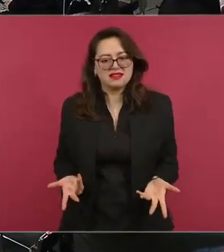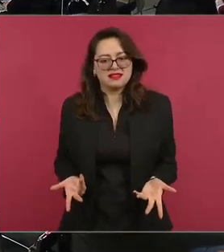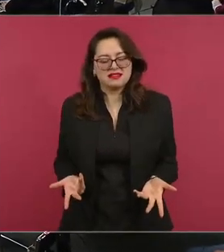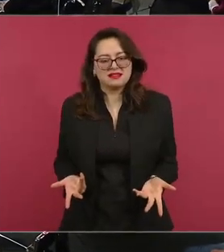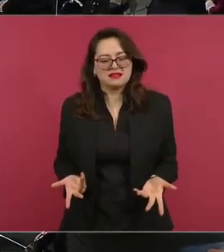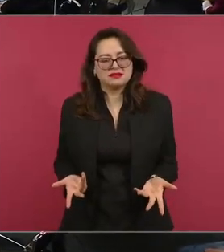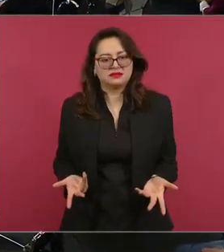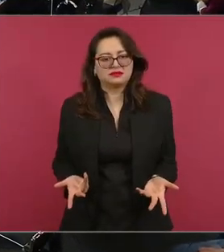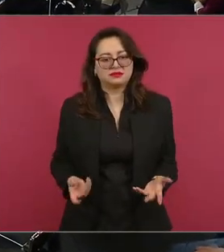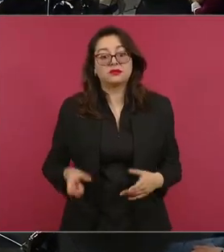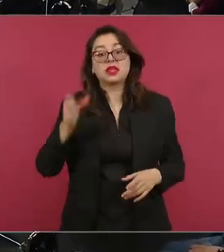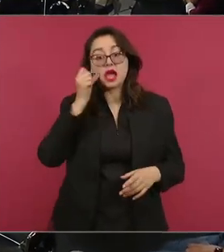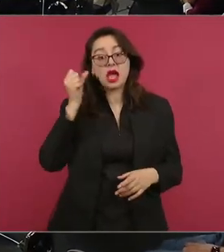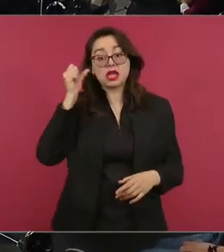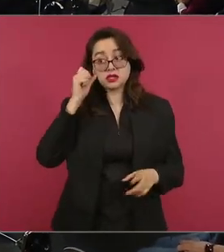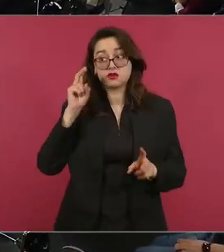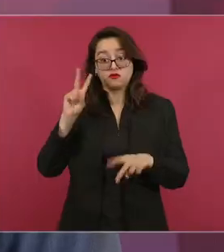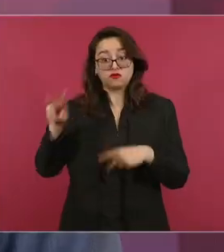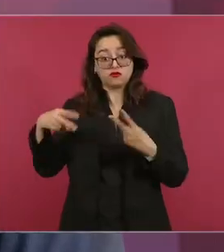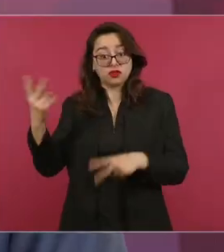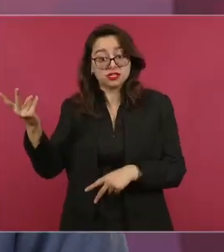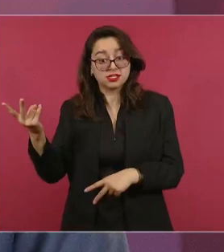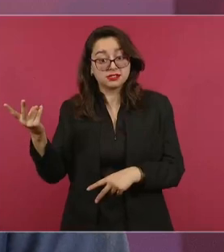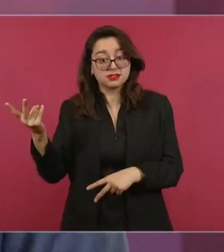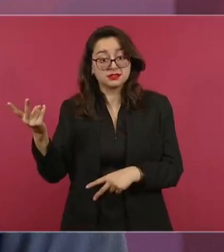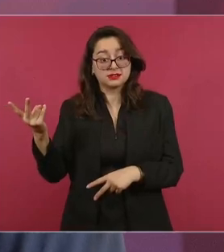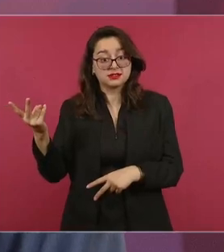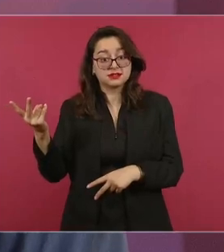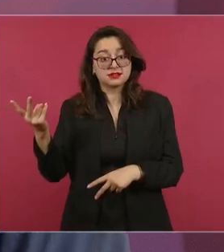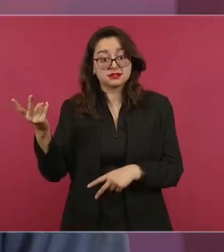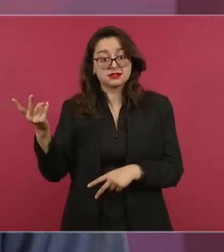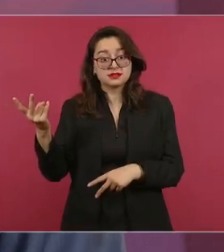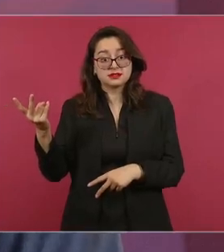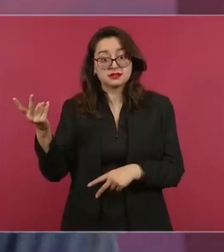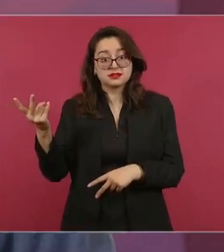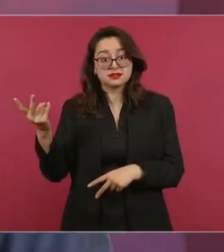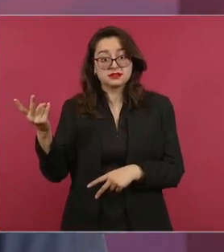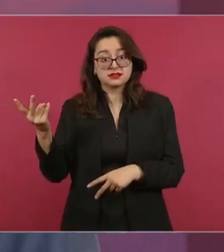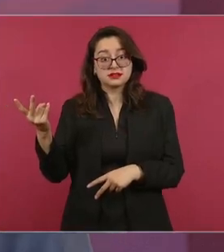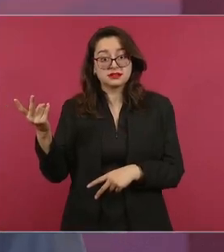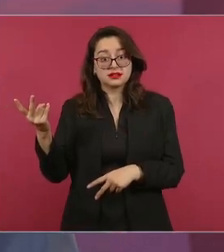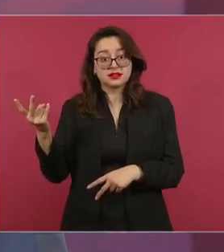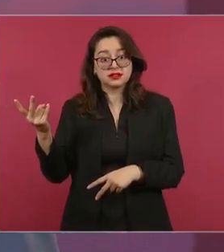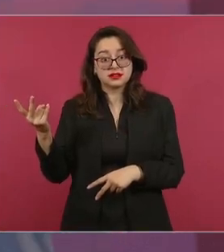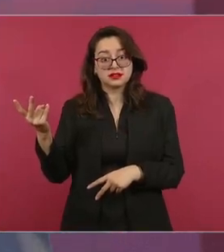Ayer fui, porque son